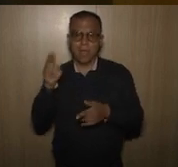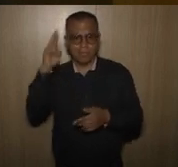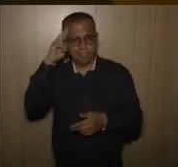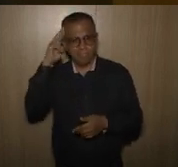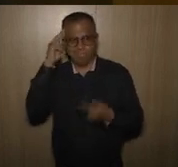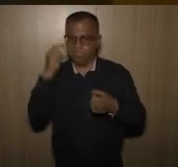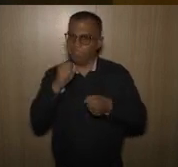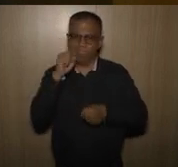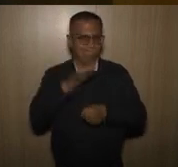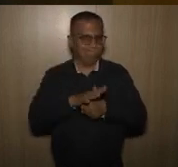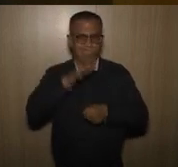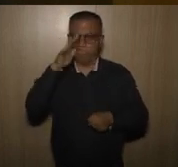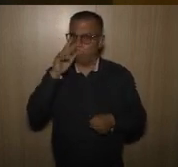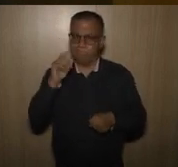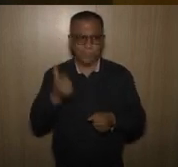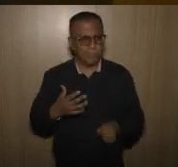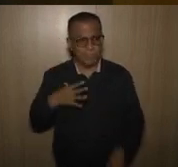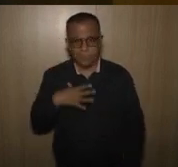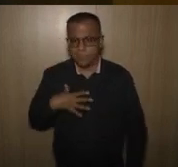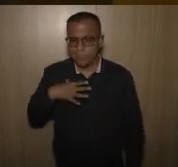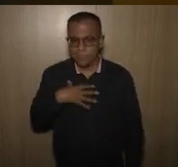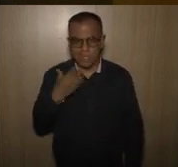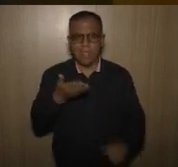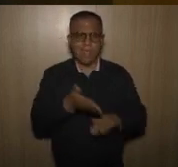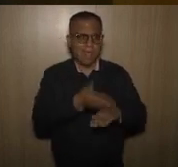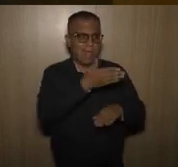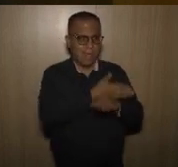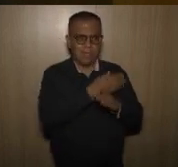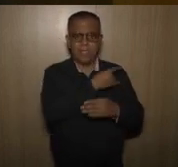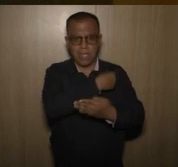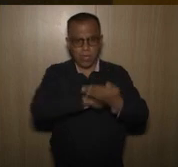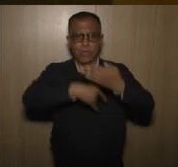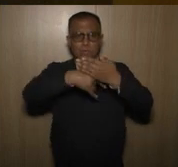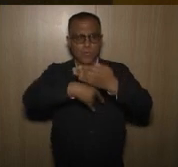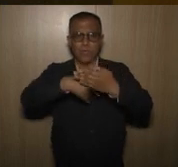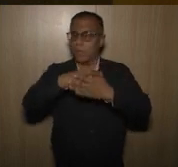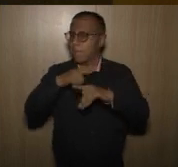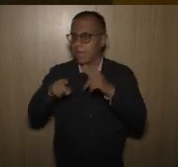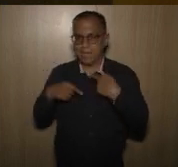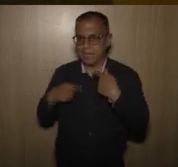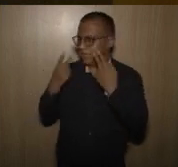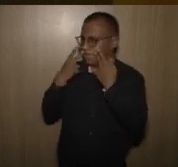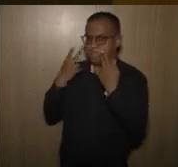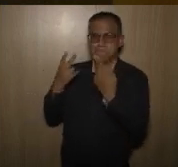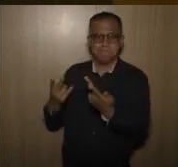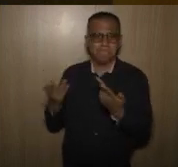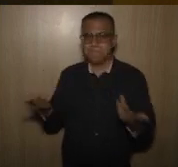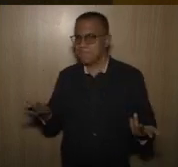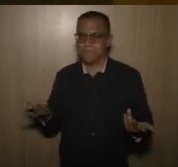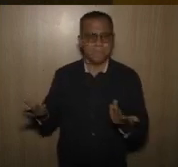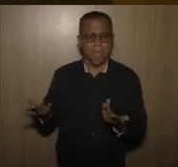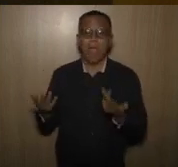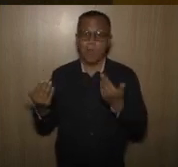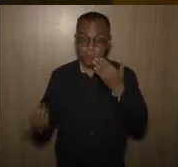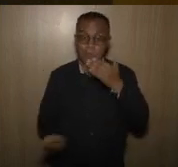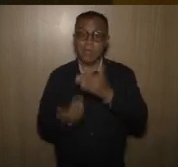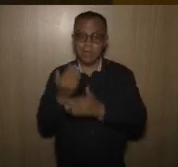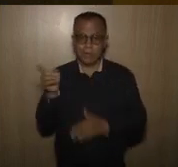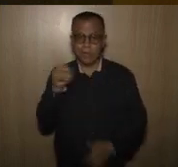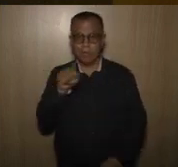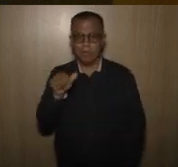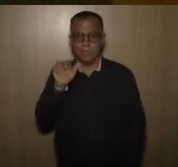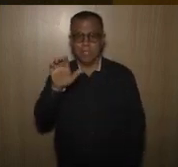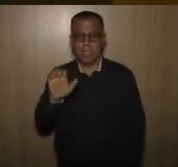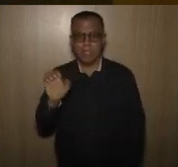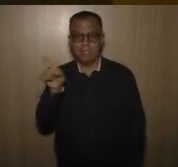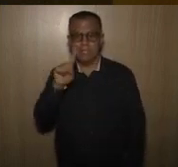se enojaban porque les pedíamos información que ya aparecía en la plataforma, pero que nosotros no podíamos ver. Así que ahora el nuevo SASES va a entregar